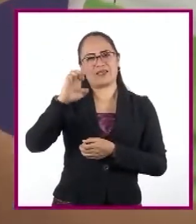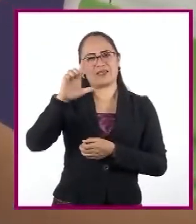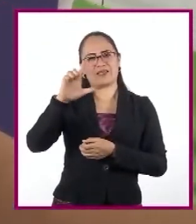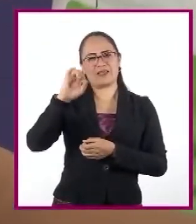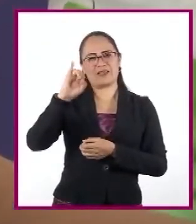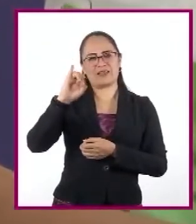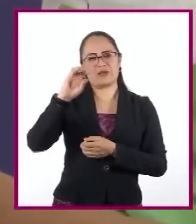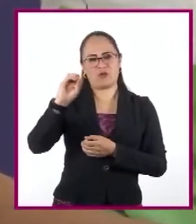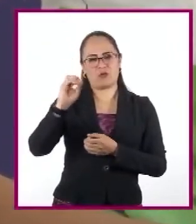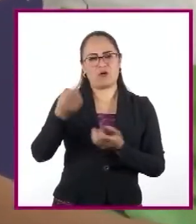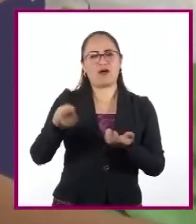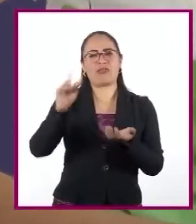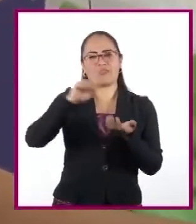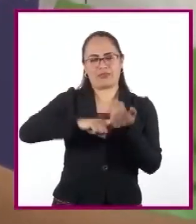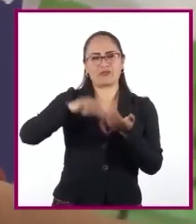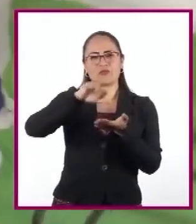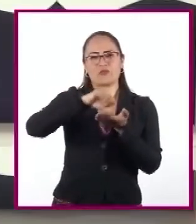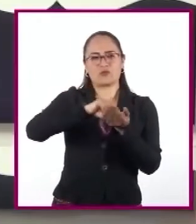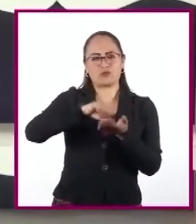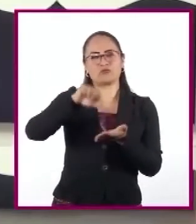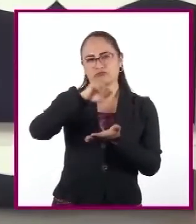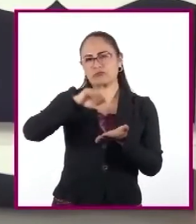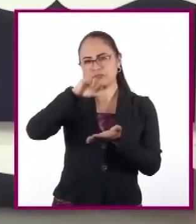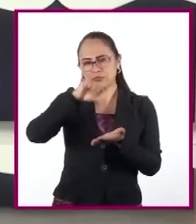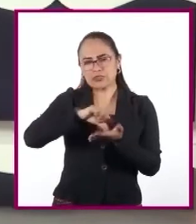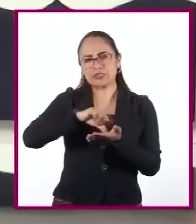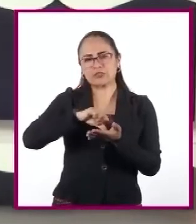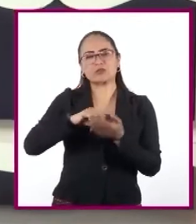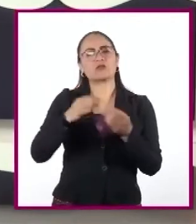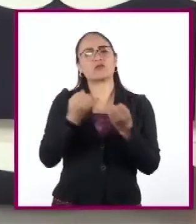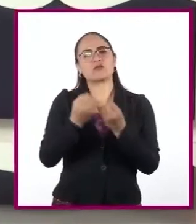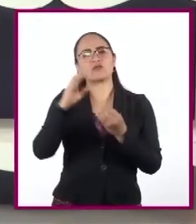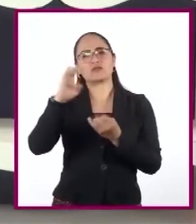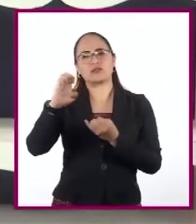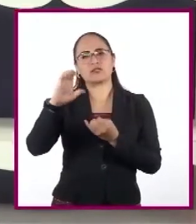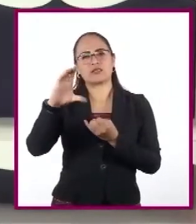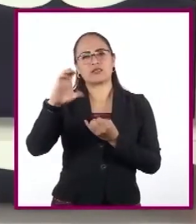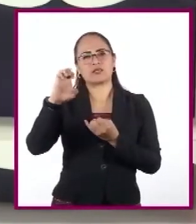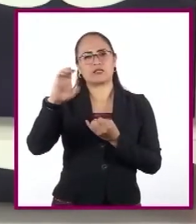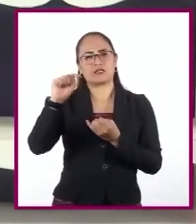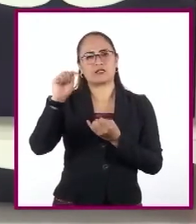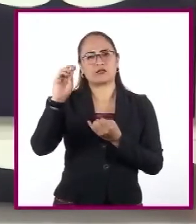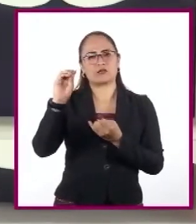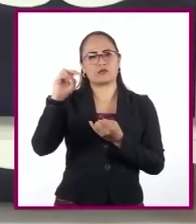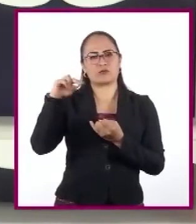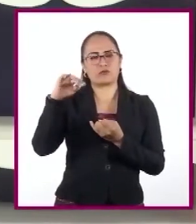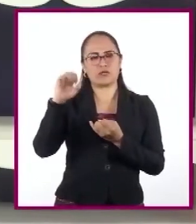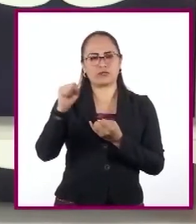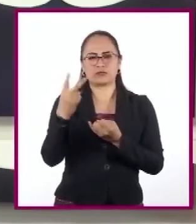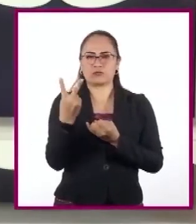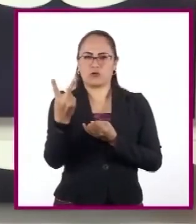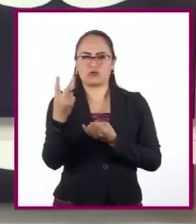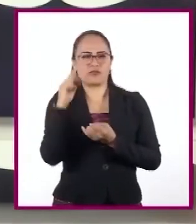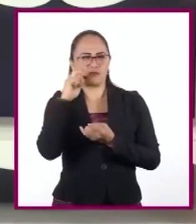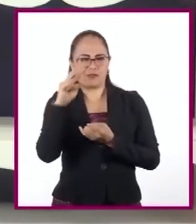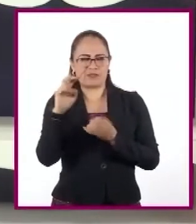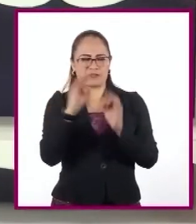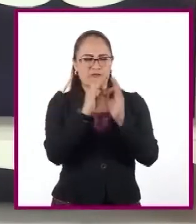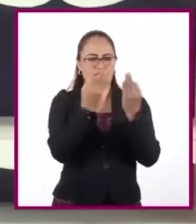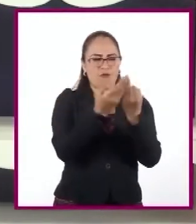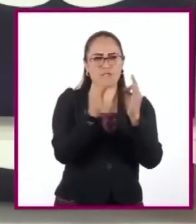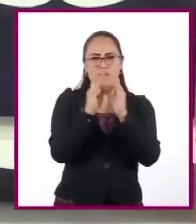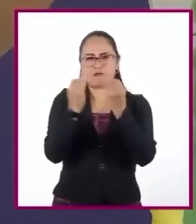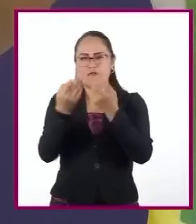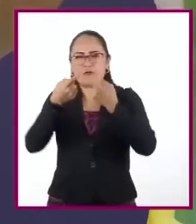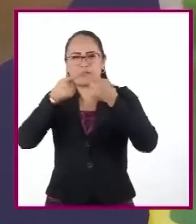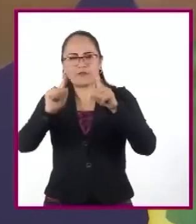órbita y su núcleo. Observen con detenimiento ambos modelos y registren en su